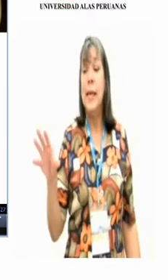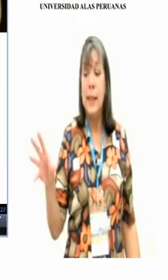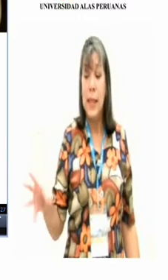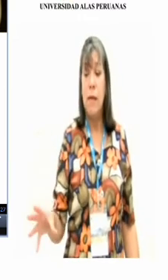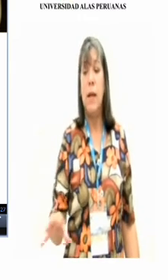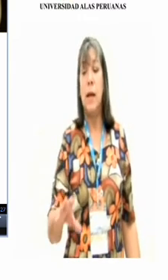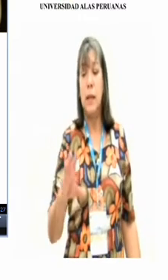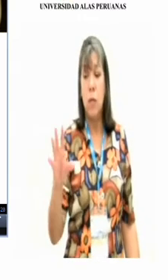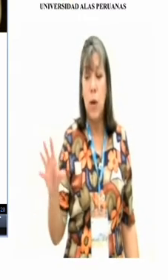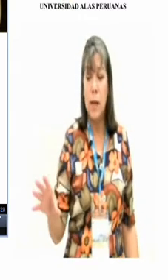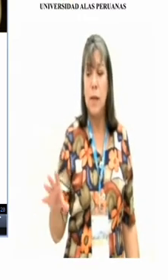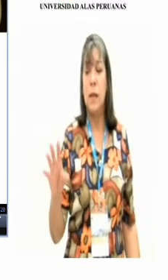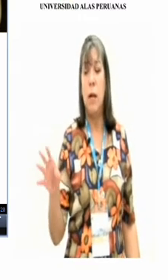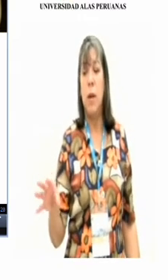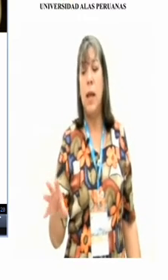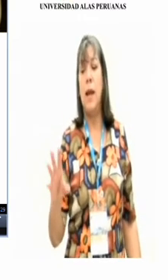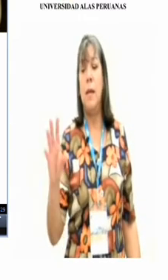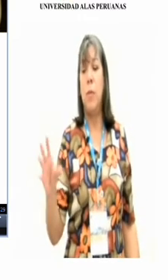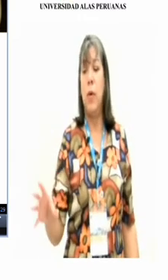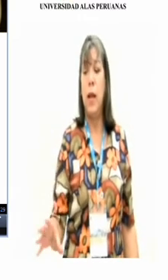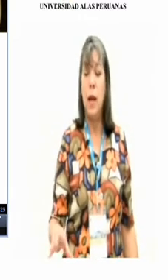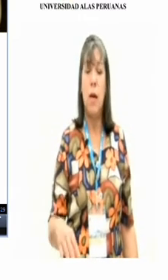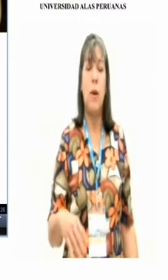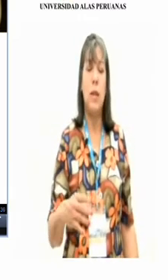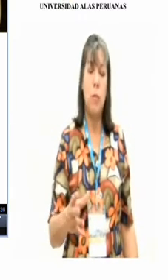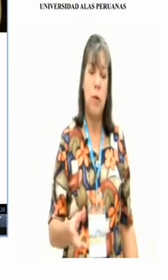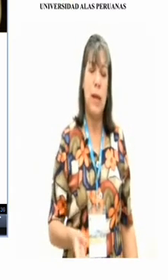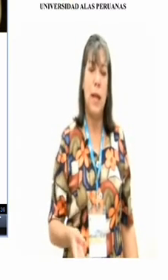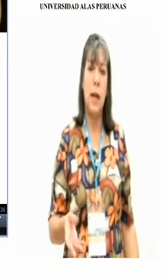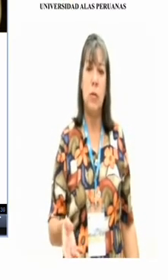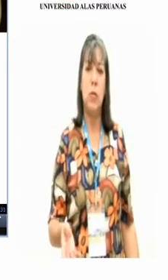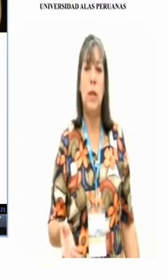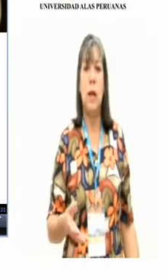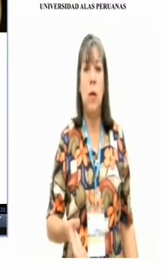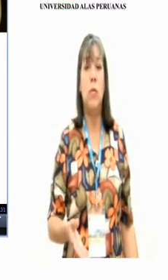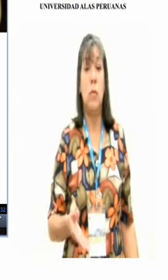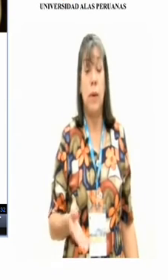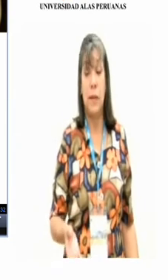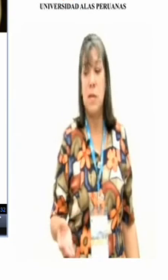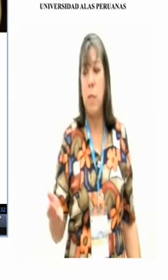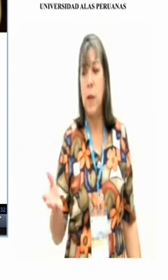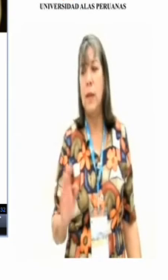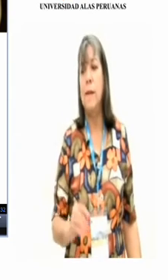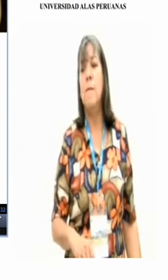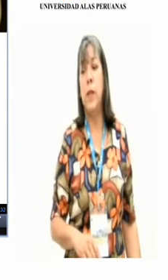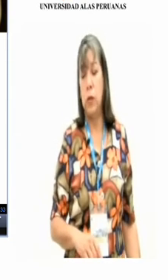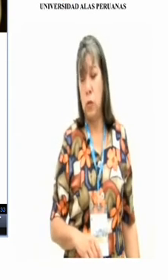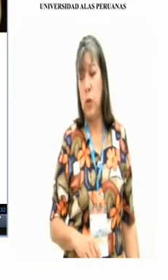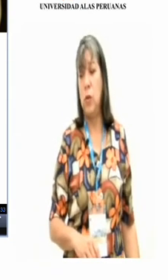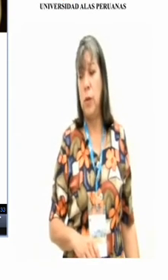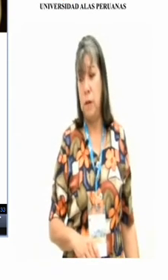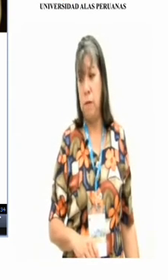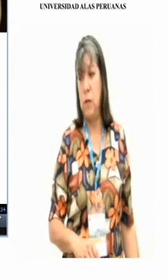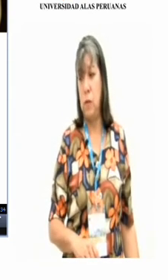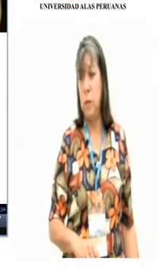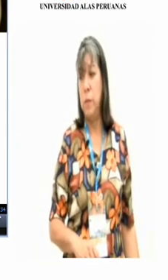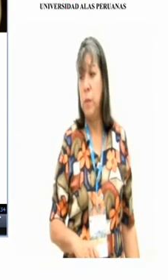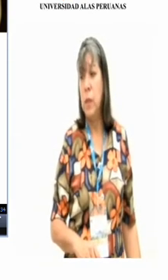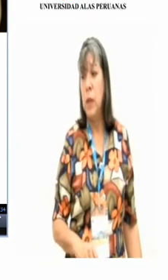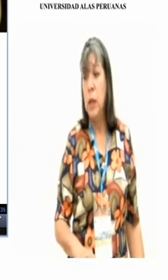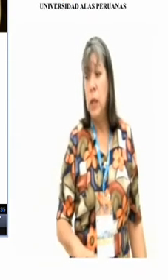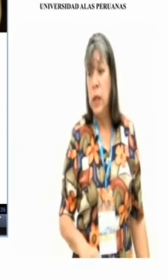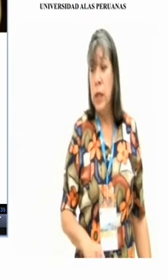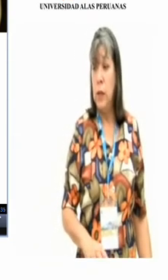gobierno deben articularse de tal manera de poner a una disponibilidad gratuita a los participantes de todos estos